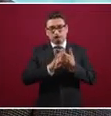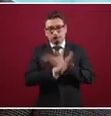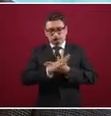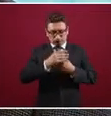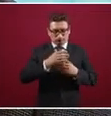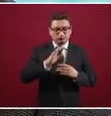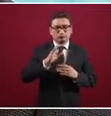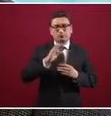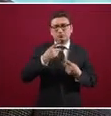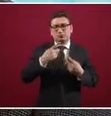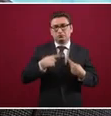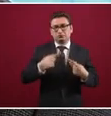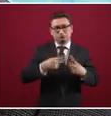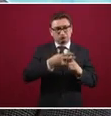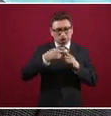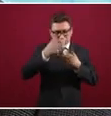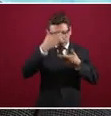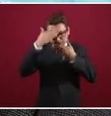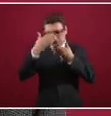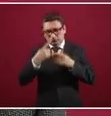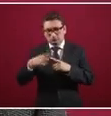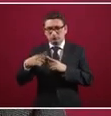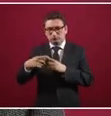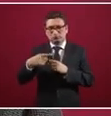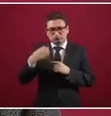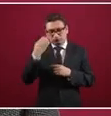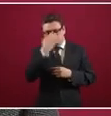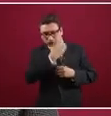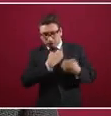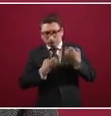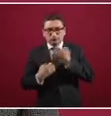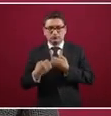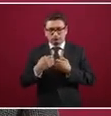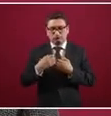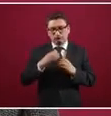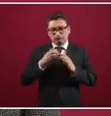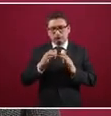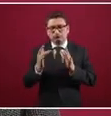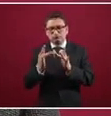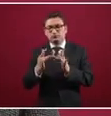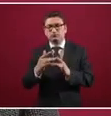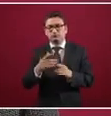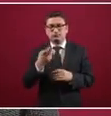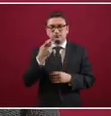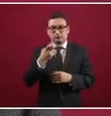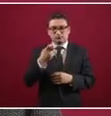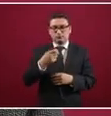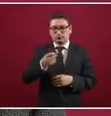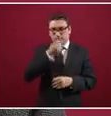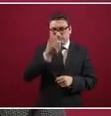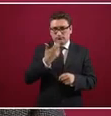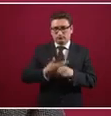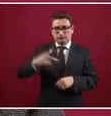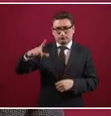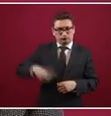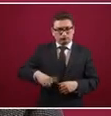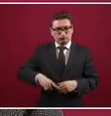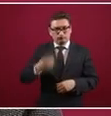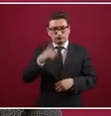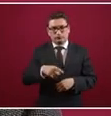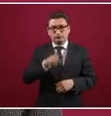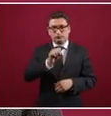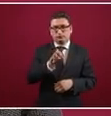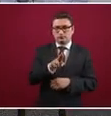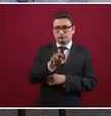y examinar comunicaciones individuales para ello se ha instruido al aceite de gobernación las siete relaciones